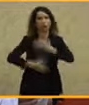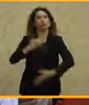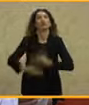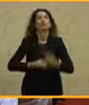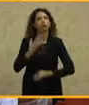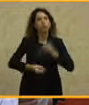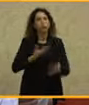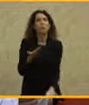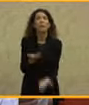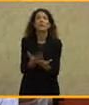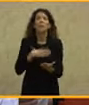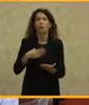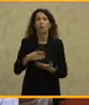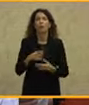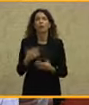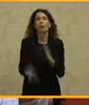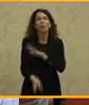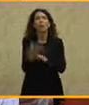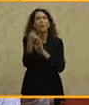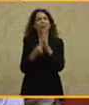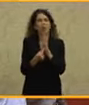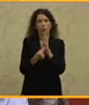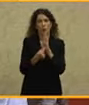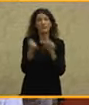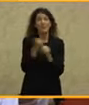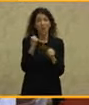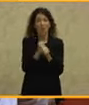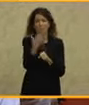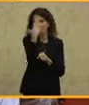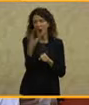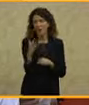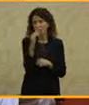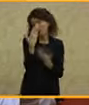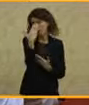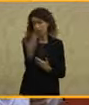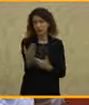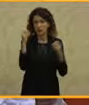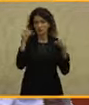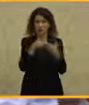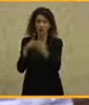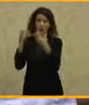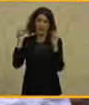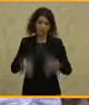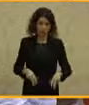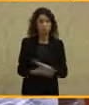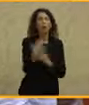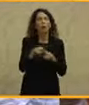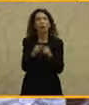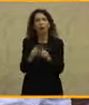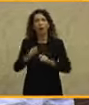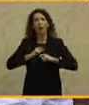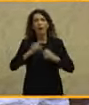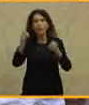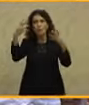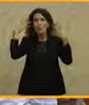Por eso clamamos por la fundación de un nuevo principio: trabajar sin máscaras, emplear sin barreras. Cuando la claridad nos